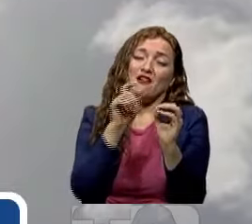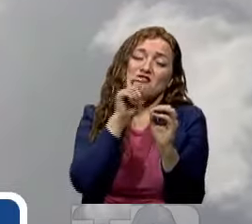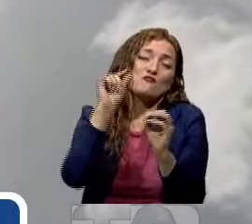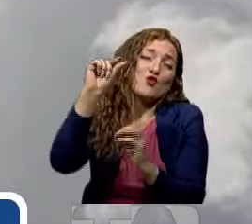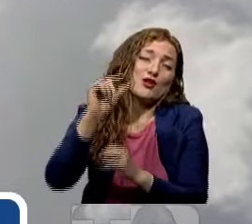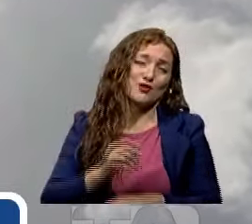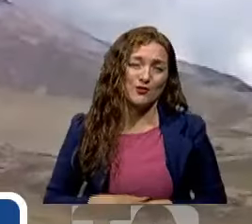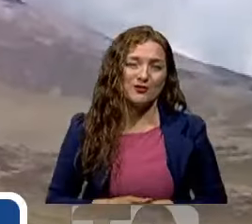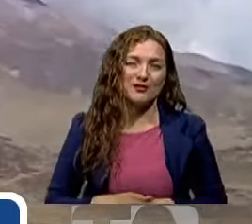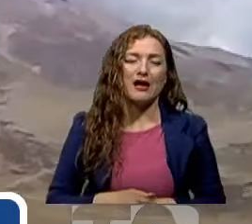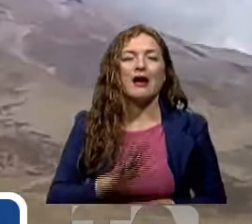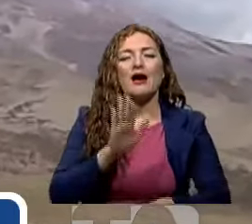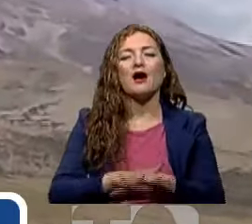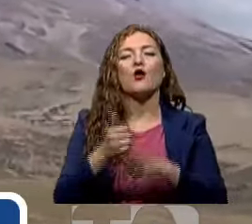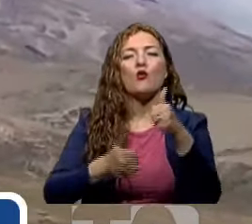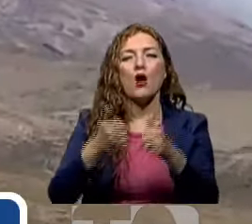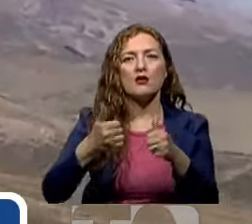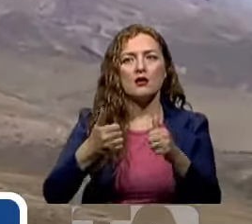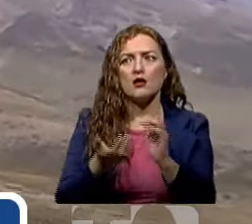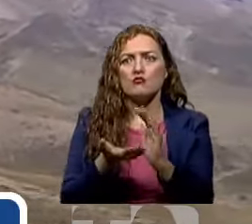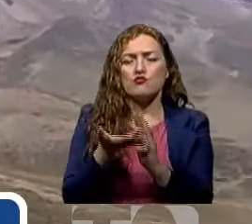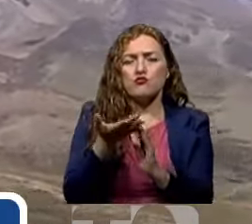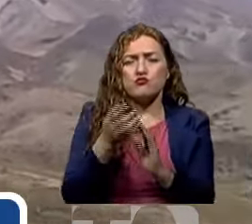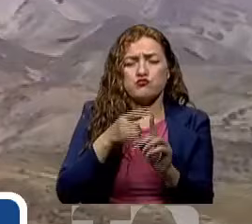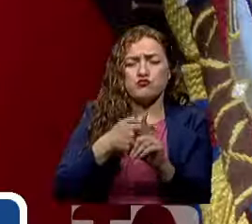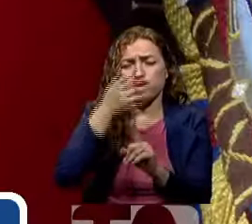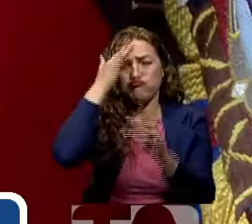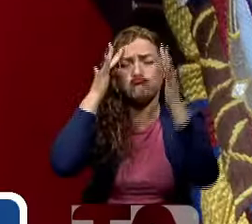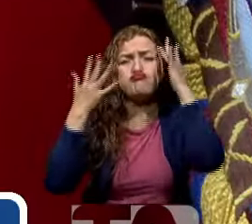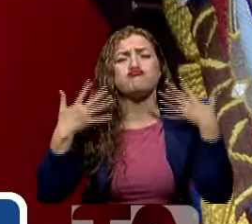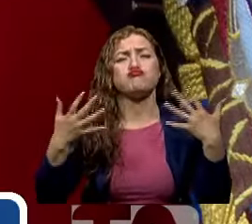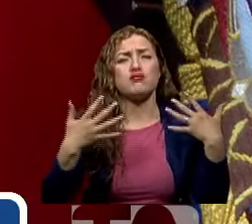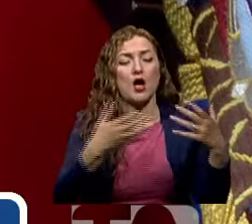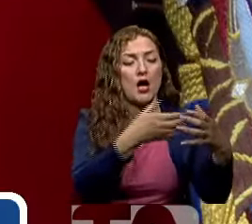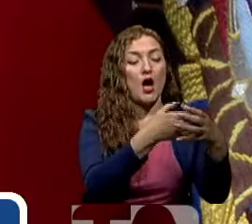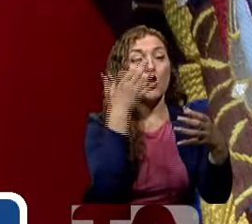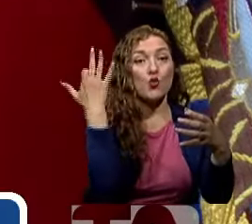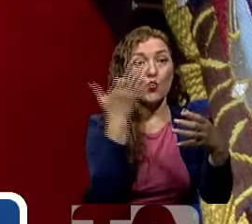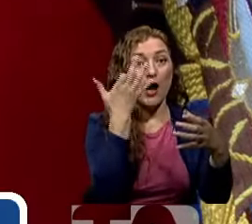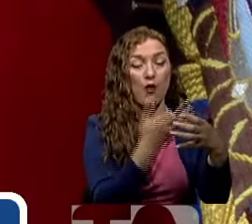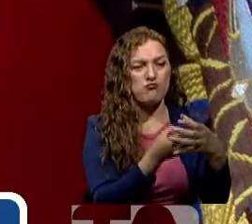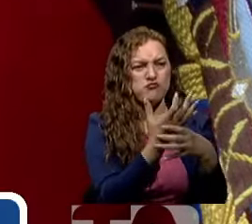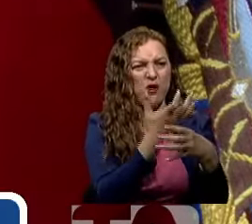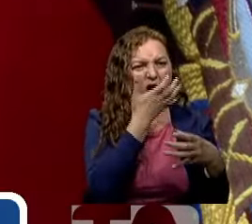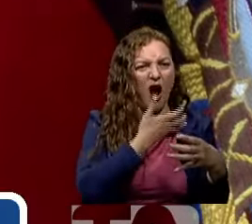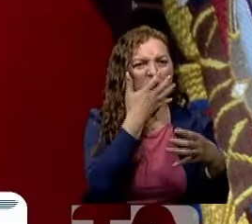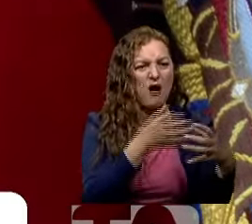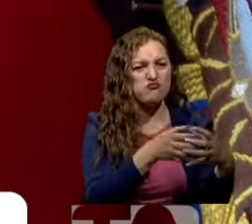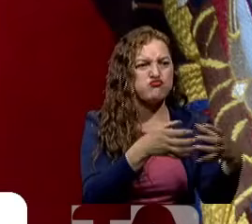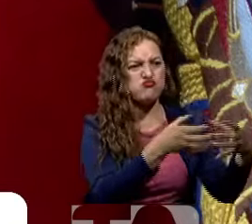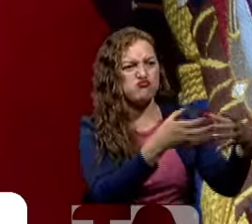incremento de temperatura y la activación del volcán cercano Tungurahua. En los últimos 20 años